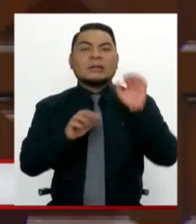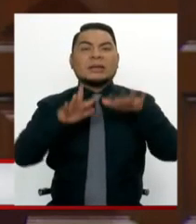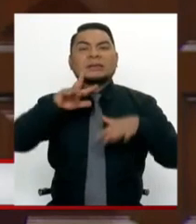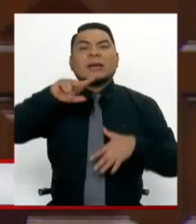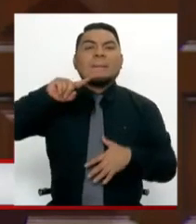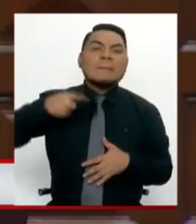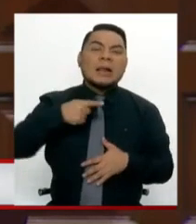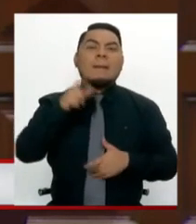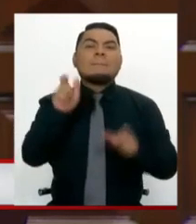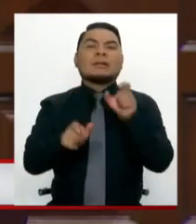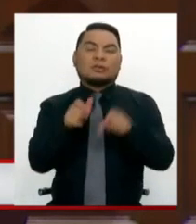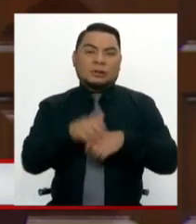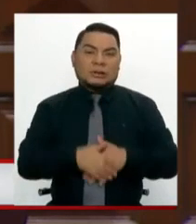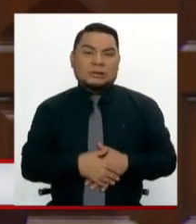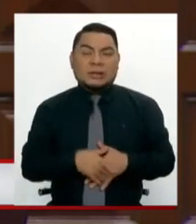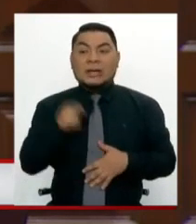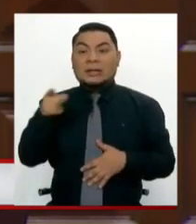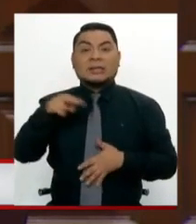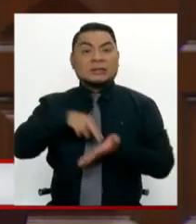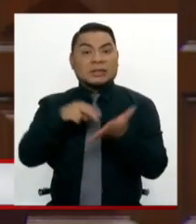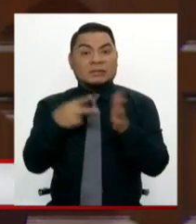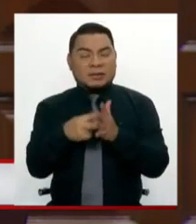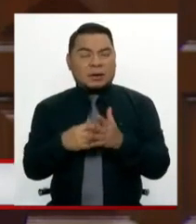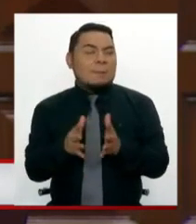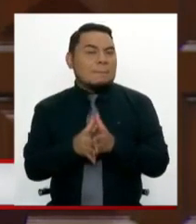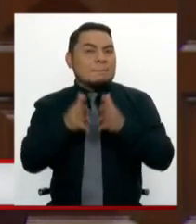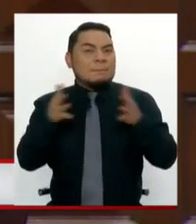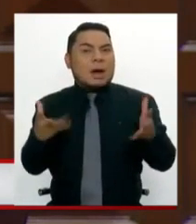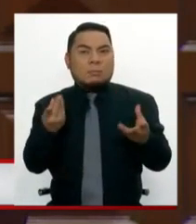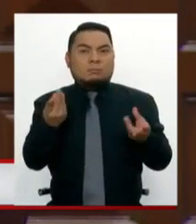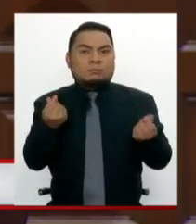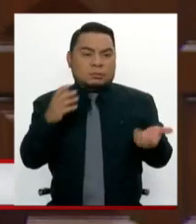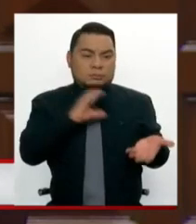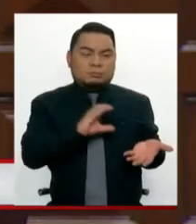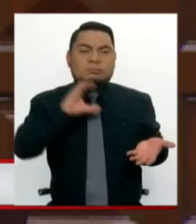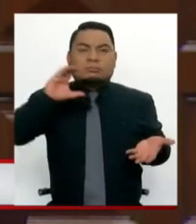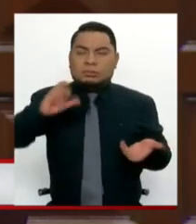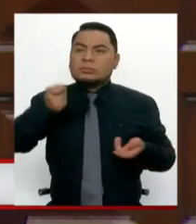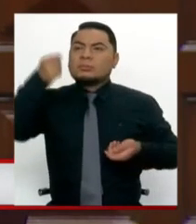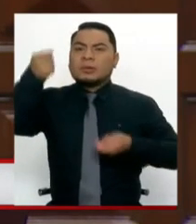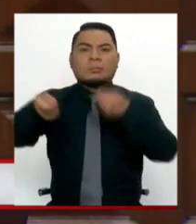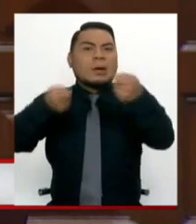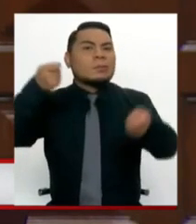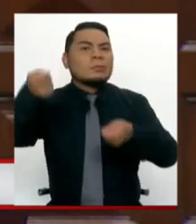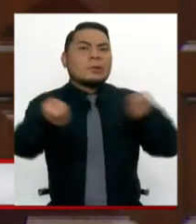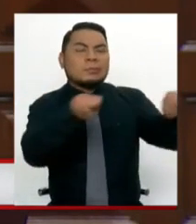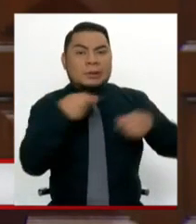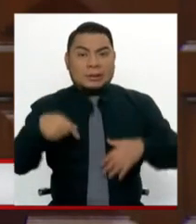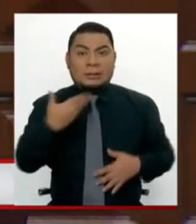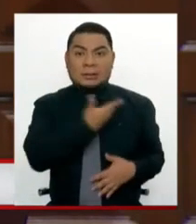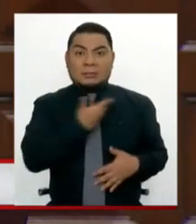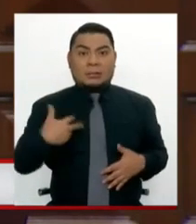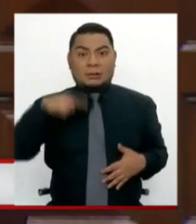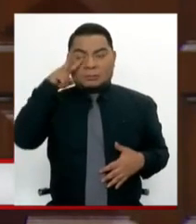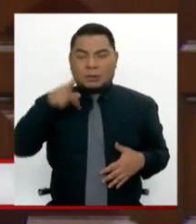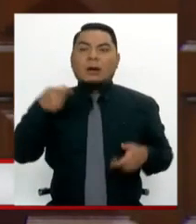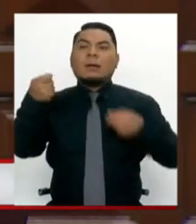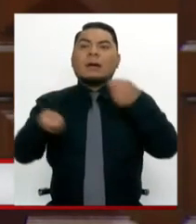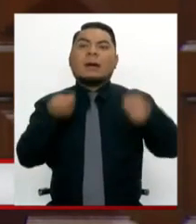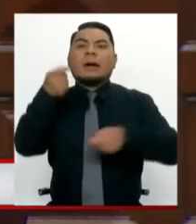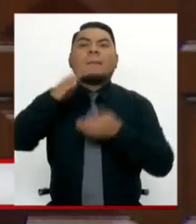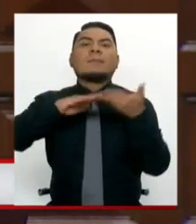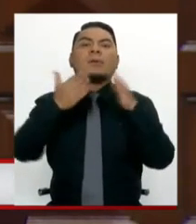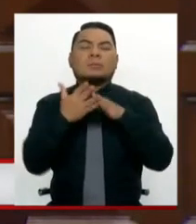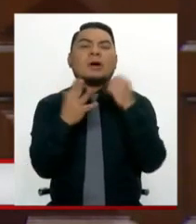personas. Esto representó la mayor operación financiera de entrega por parte del Estado a la población